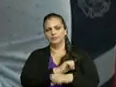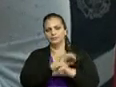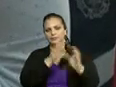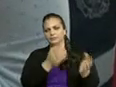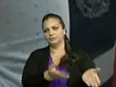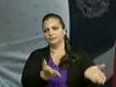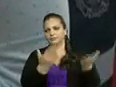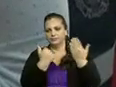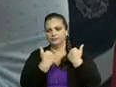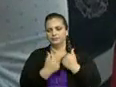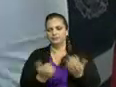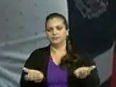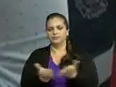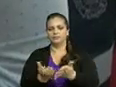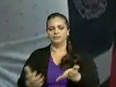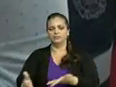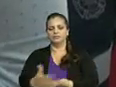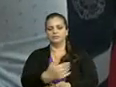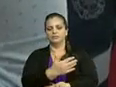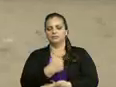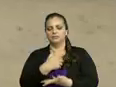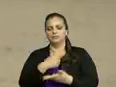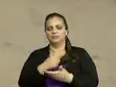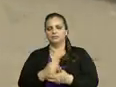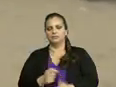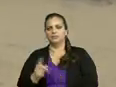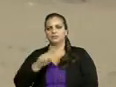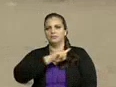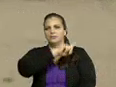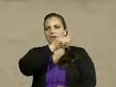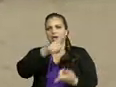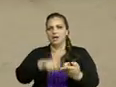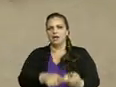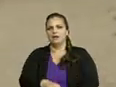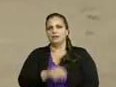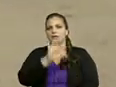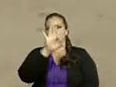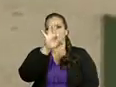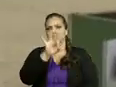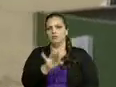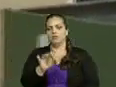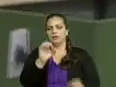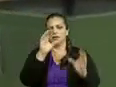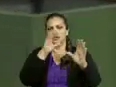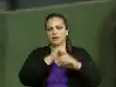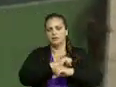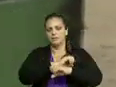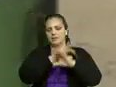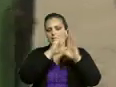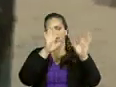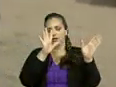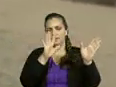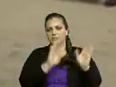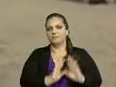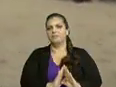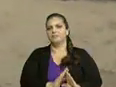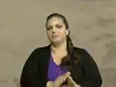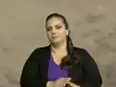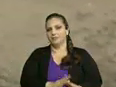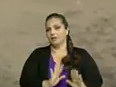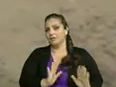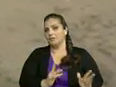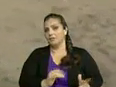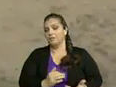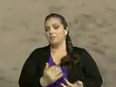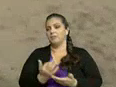9 de la mañana. Después comenzamos en la tarde a volver a hacer lo mismo porque la cantidad de gente que seguía en la vía pública o